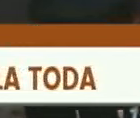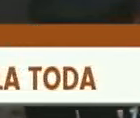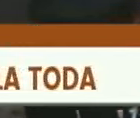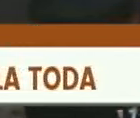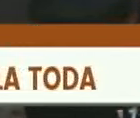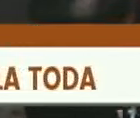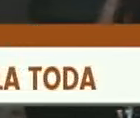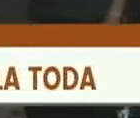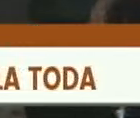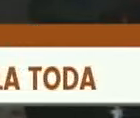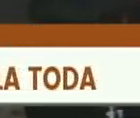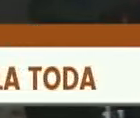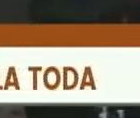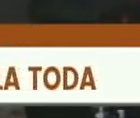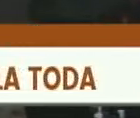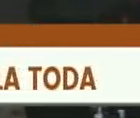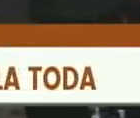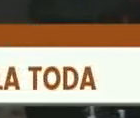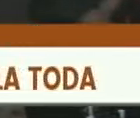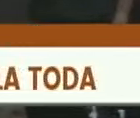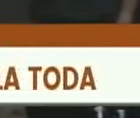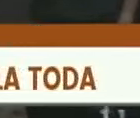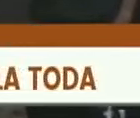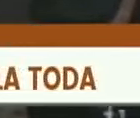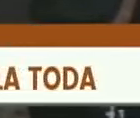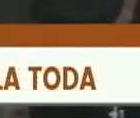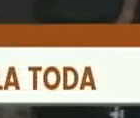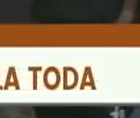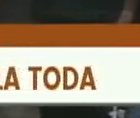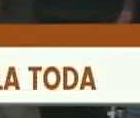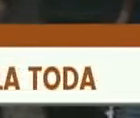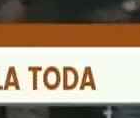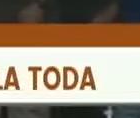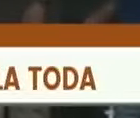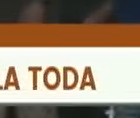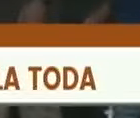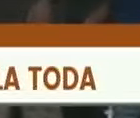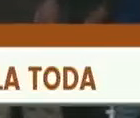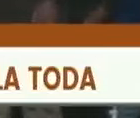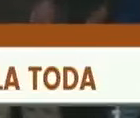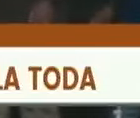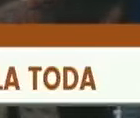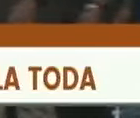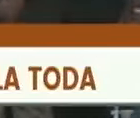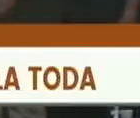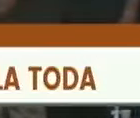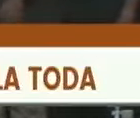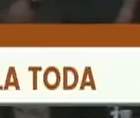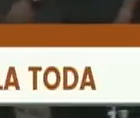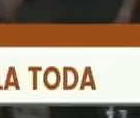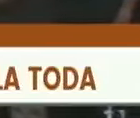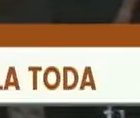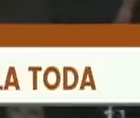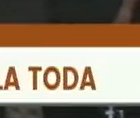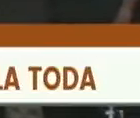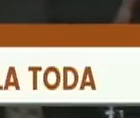presentes en este gran cierre de campaña Miguel Salazar, quien es el presidente del Partido Social Cristiano